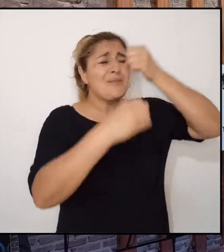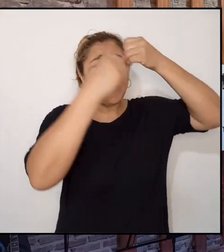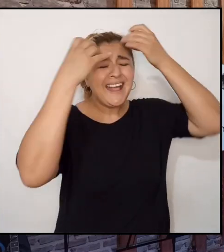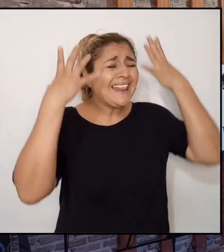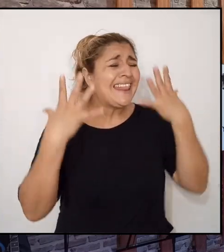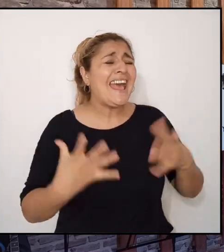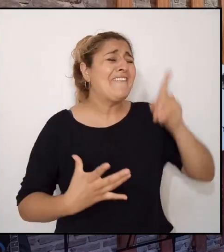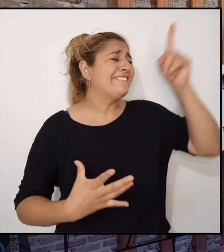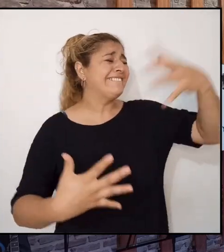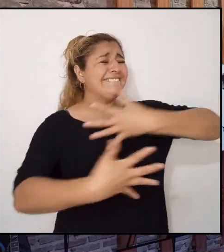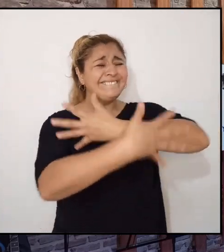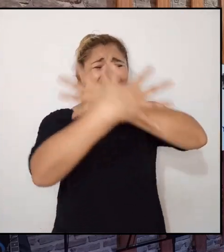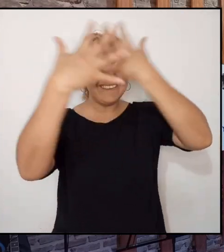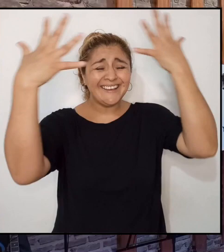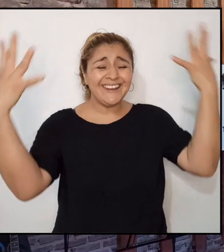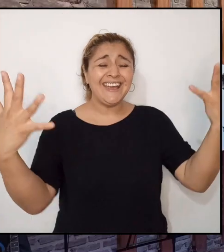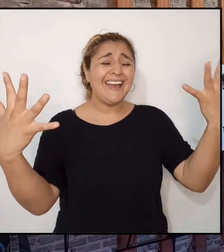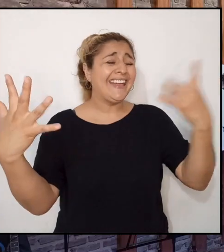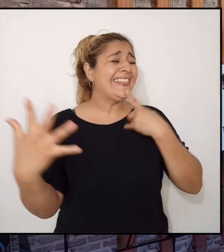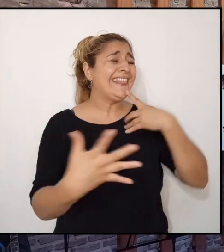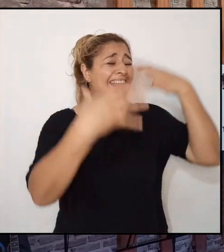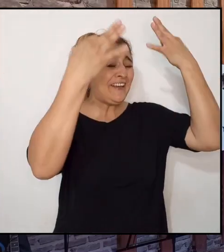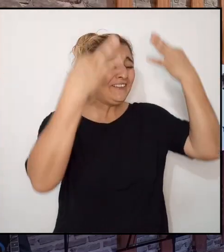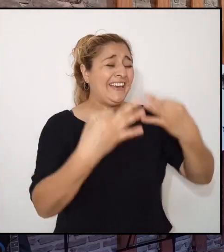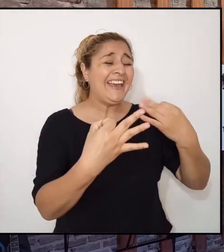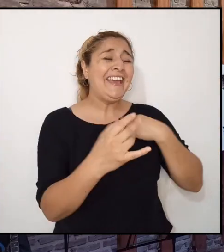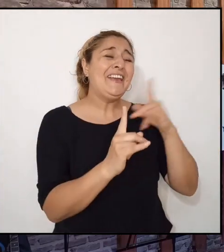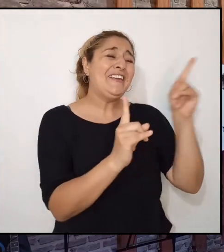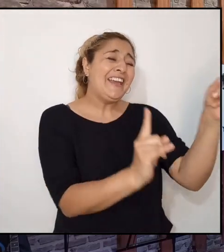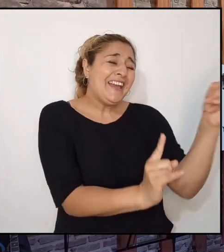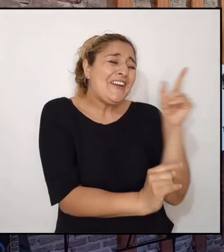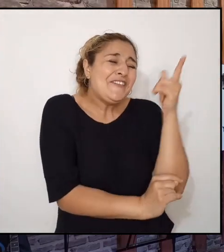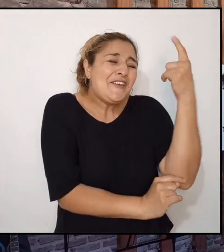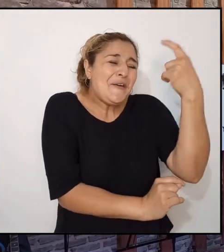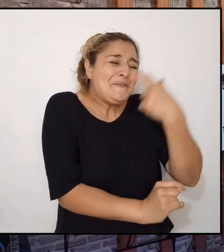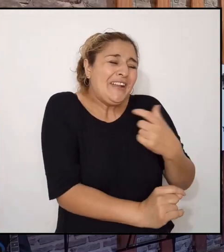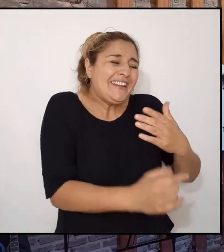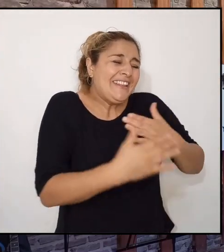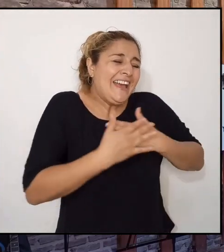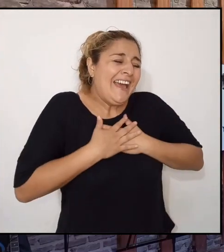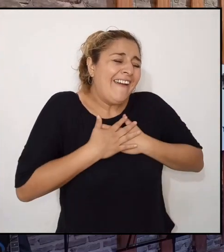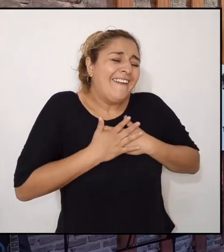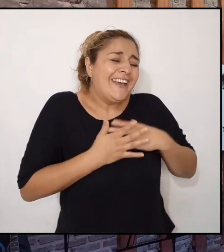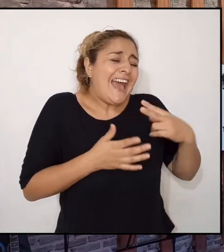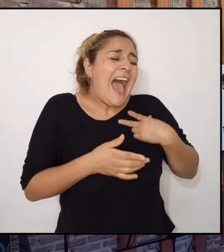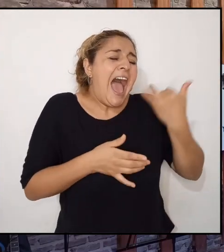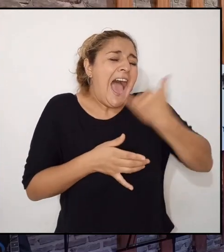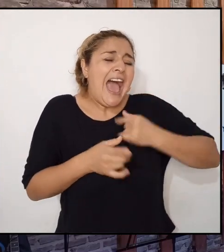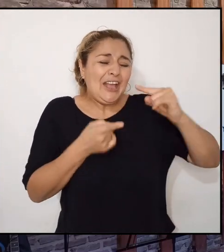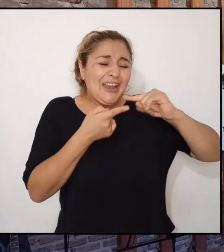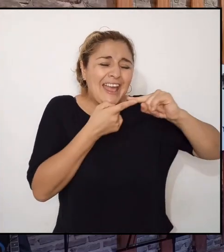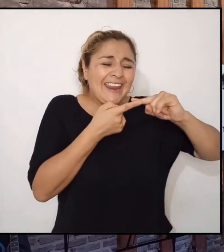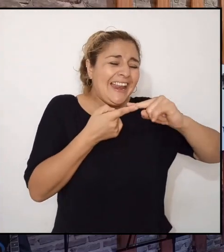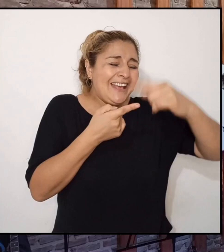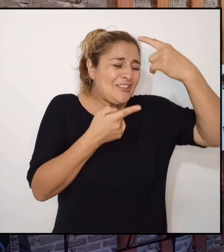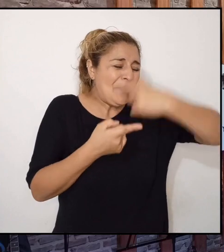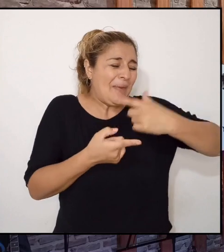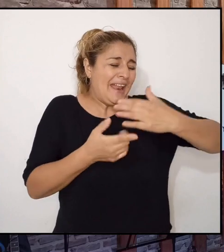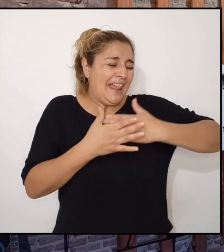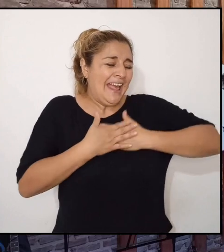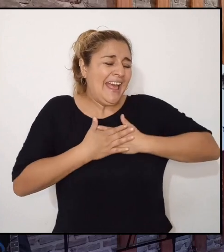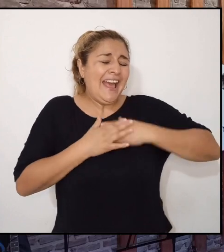tan grande, pero tan personal, que un día vino aquí para morir en la